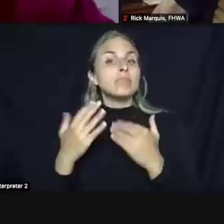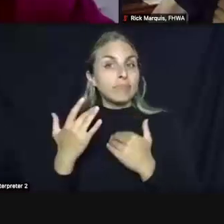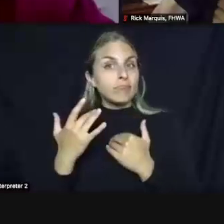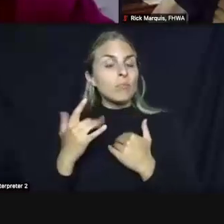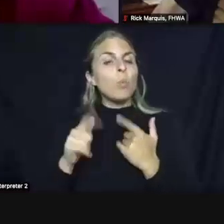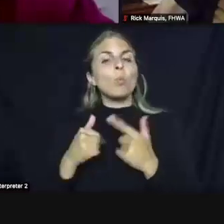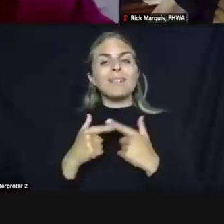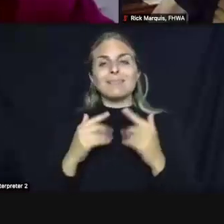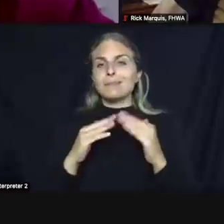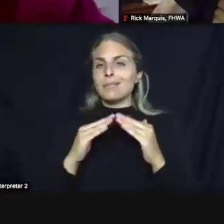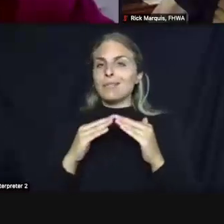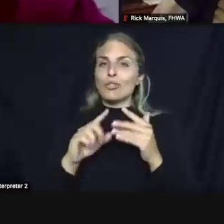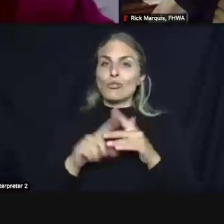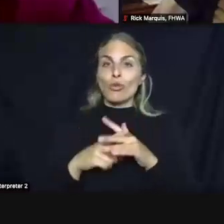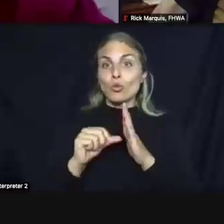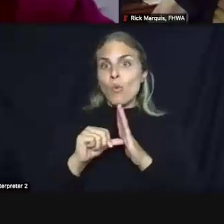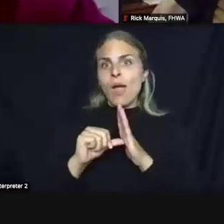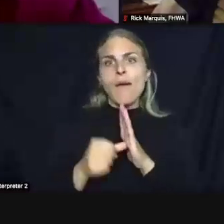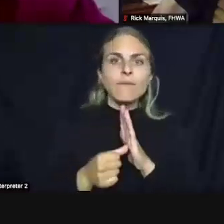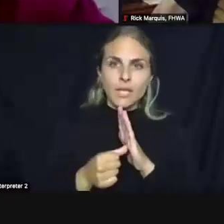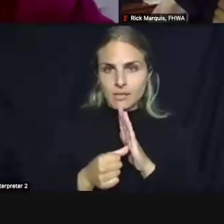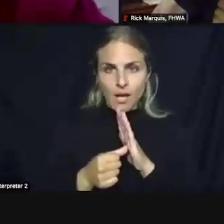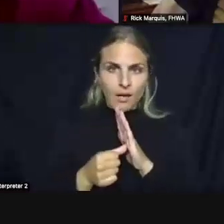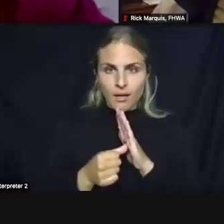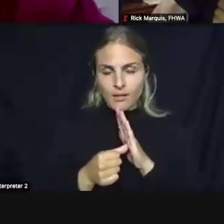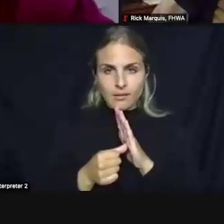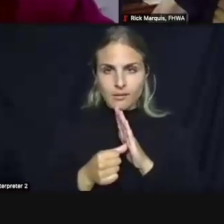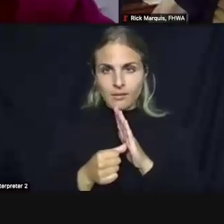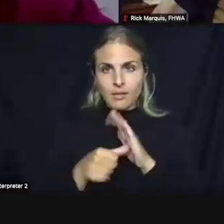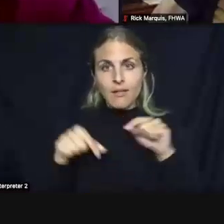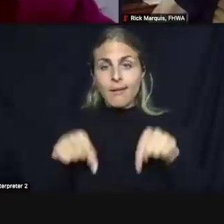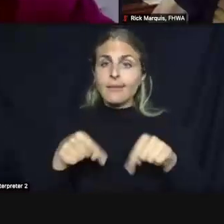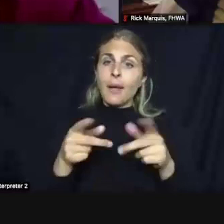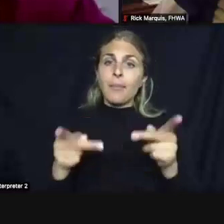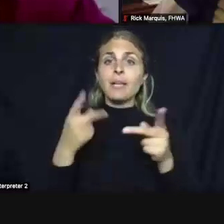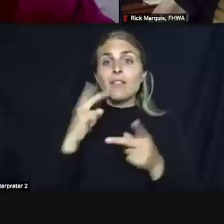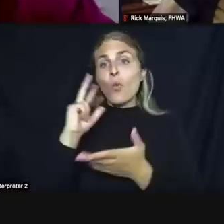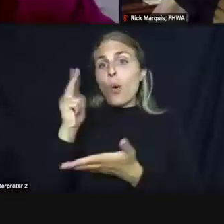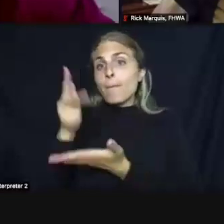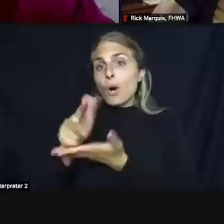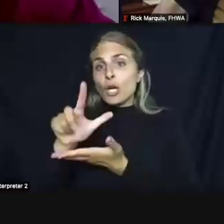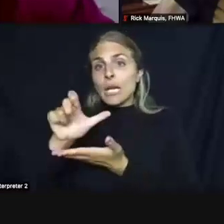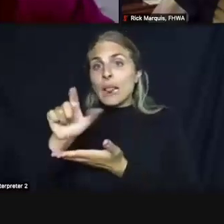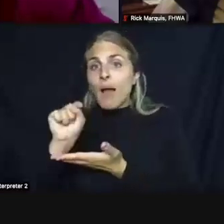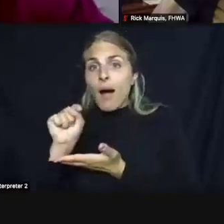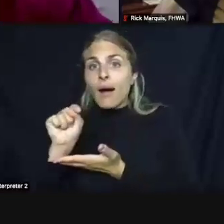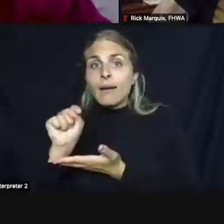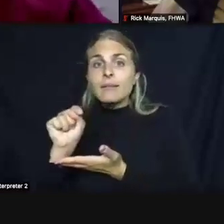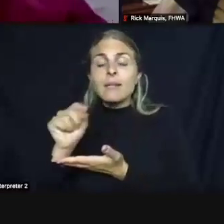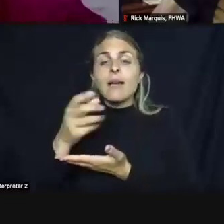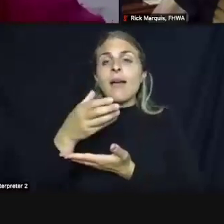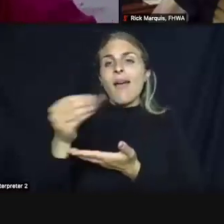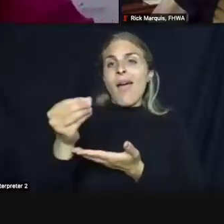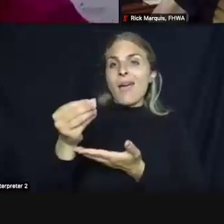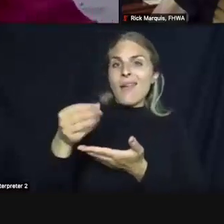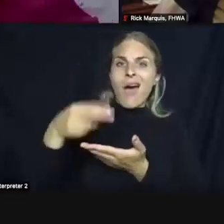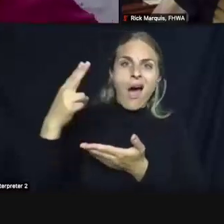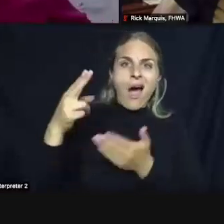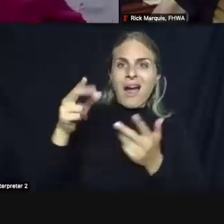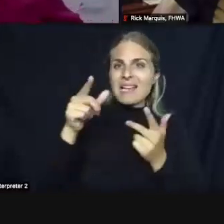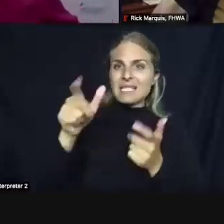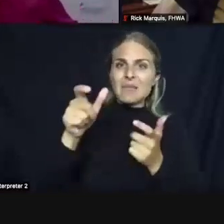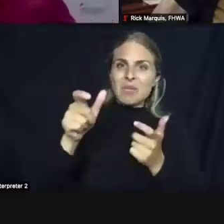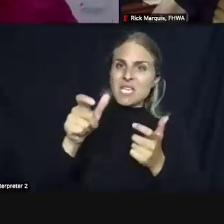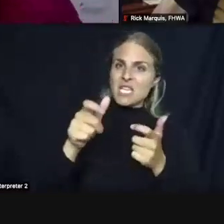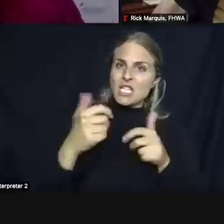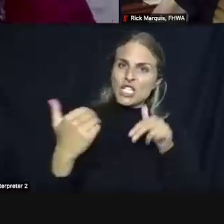las ciudades comienzan a enfatizar el hecho de que son estacionamientos y